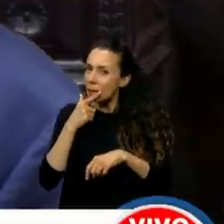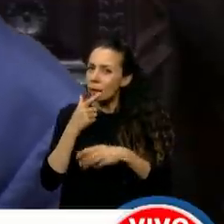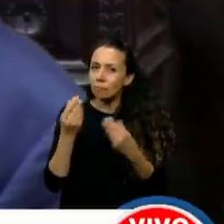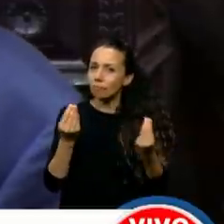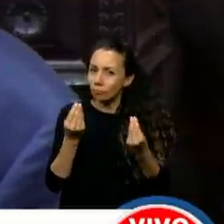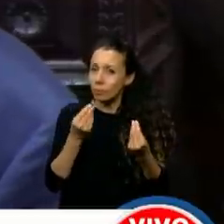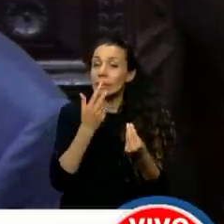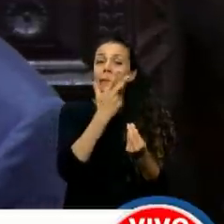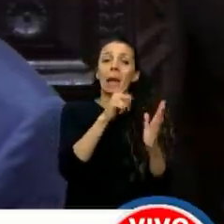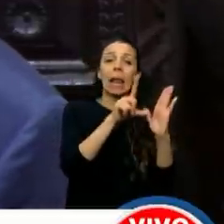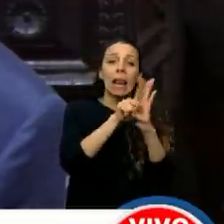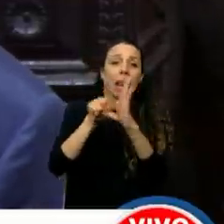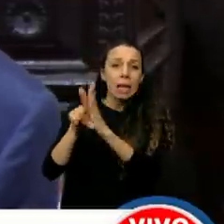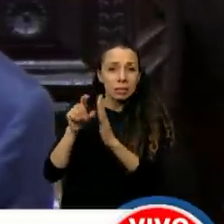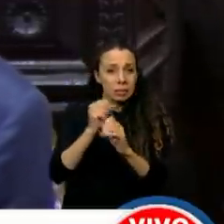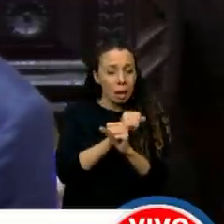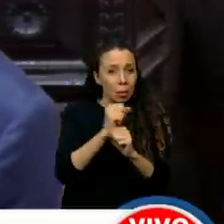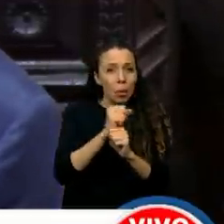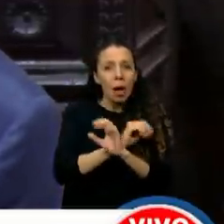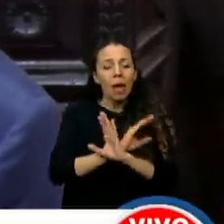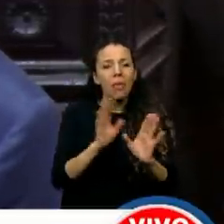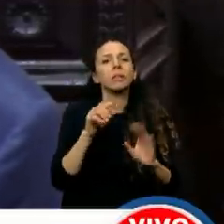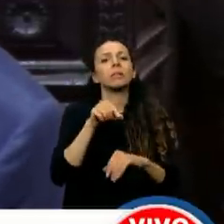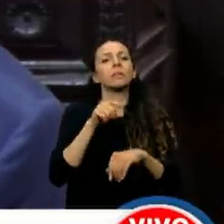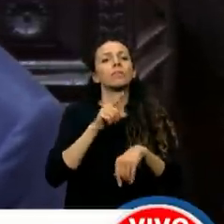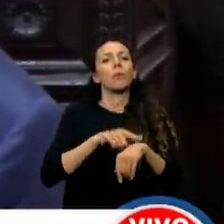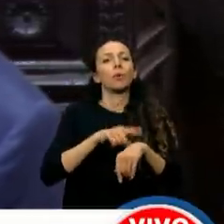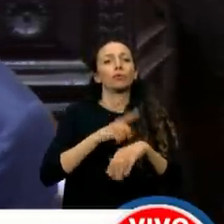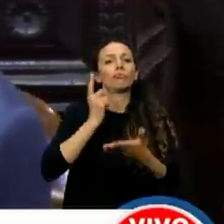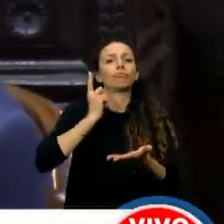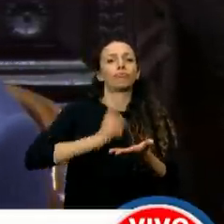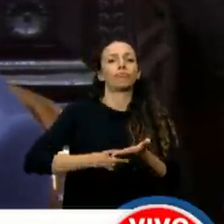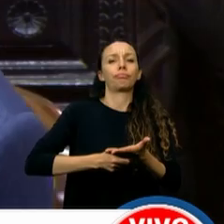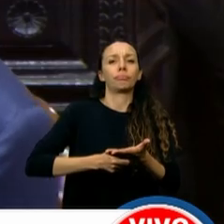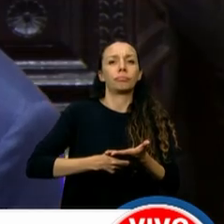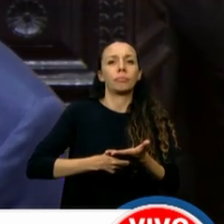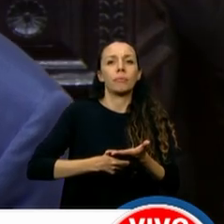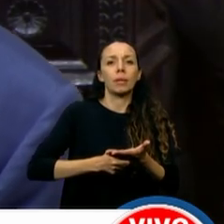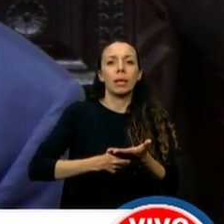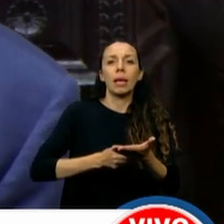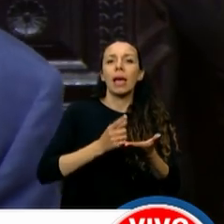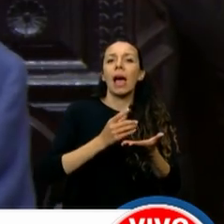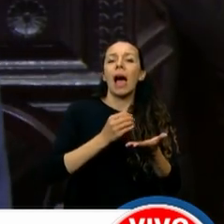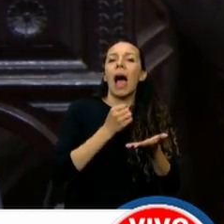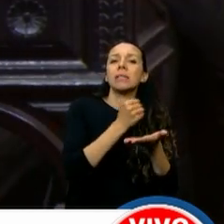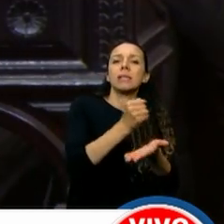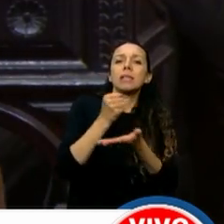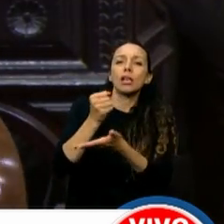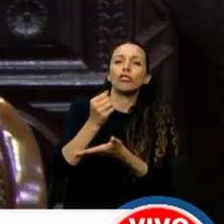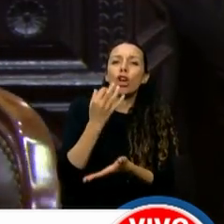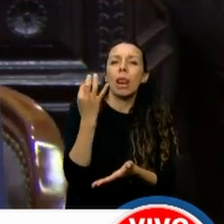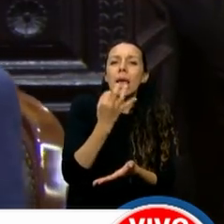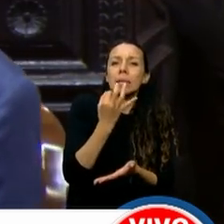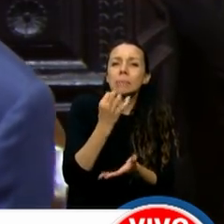leyes que aprobaron decidieron con un criterio fiscalista que las asignaciones específicas de